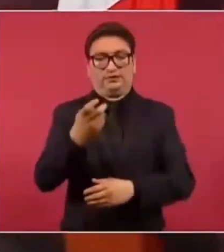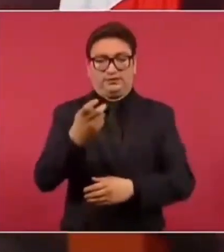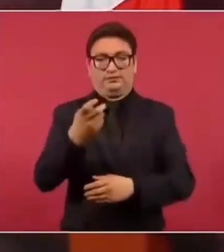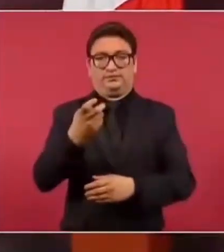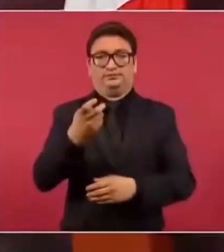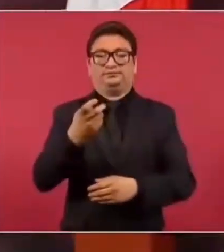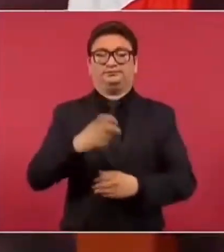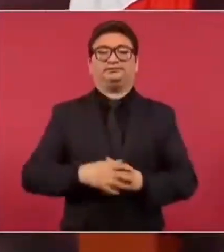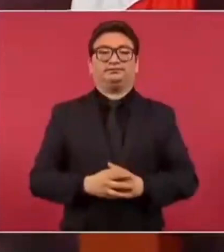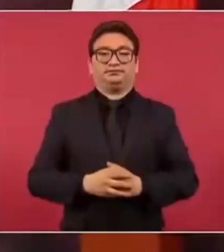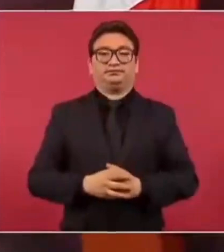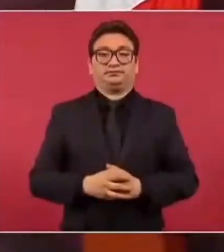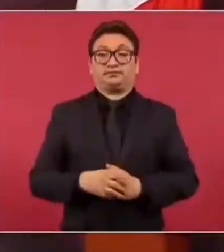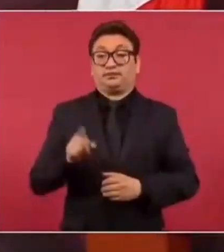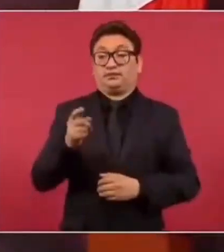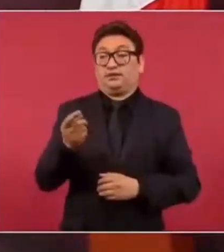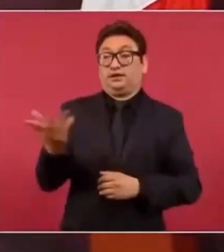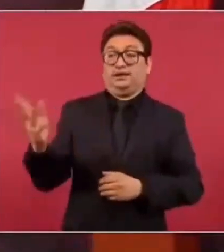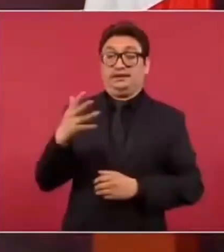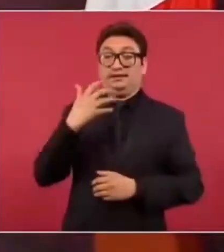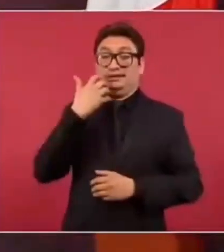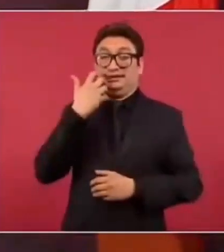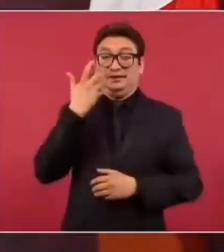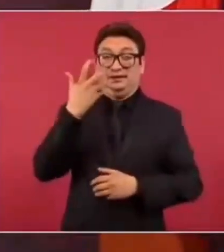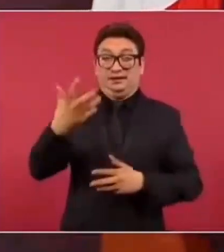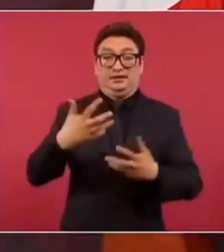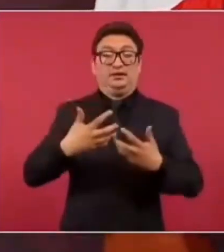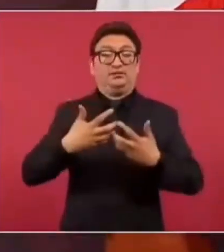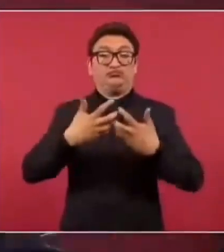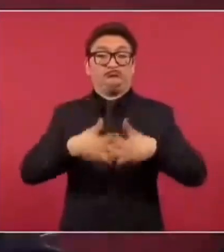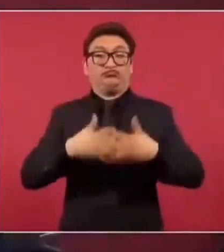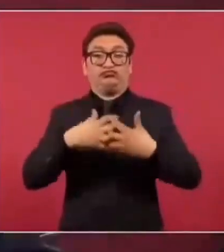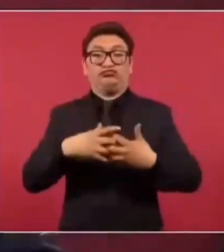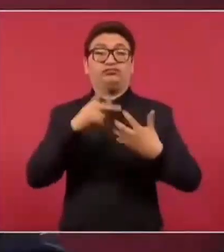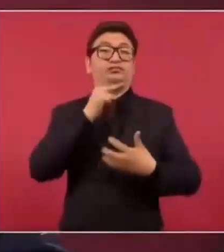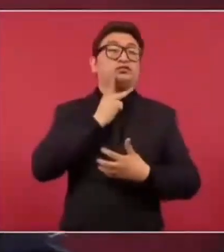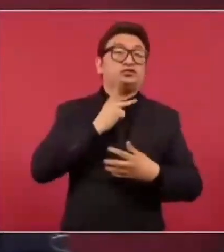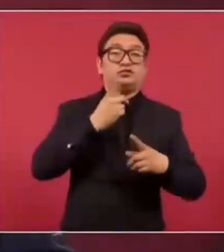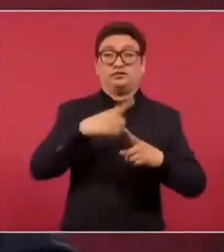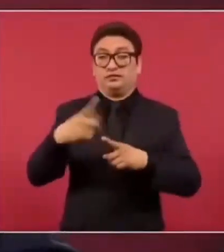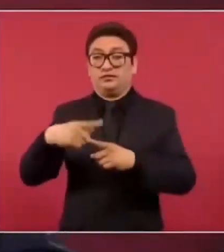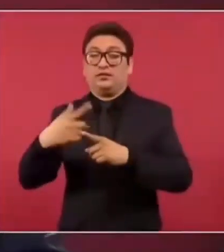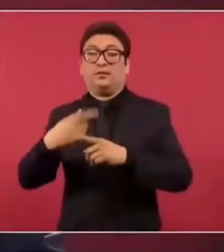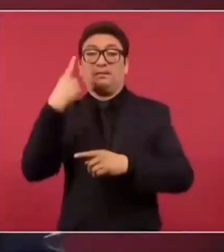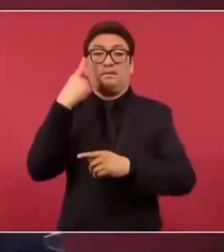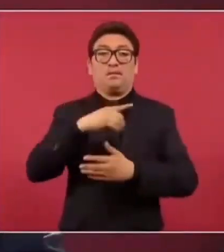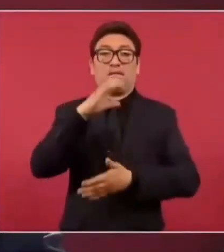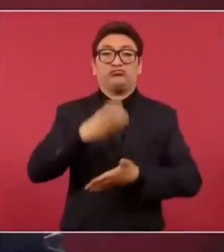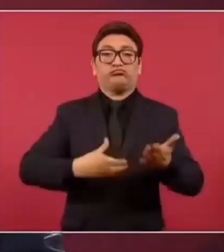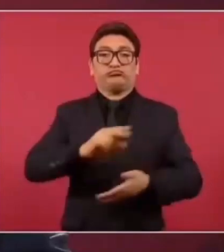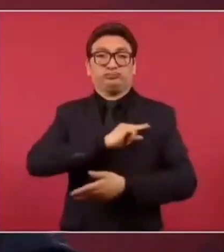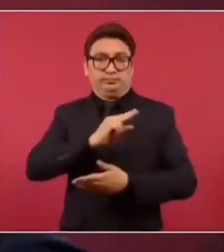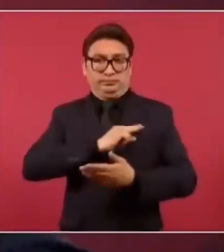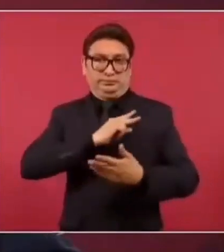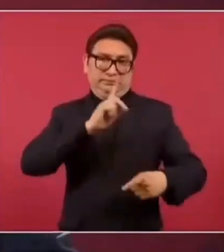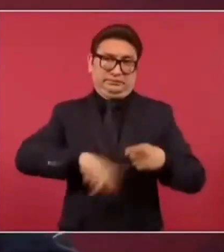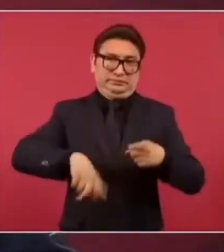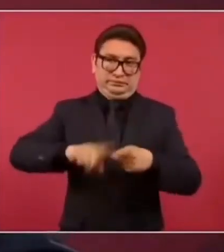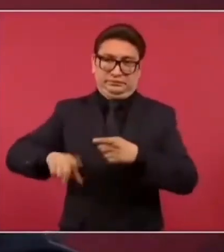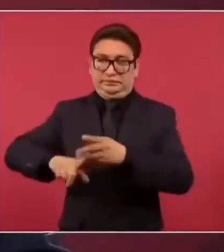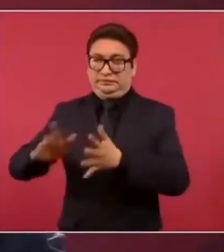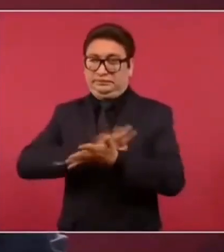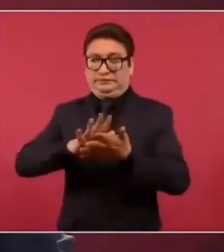querían destruir por completo la industria petrolera con las privatizaciones, pues también